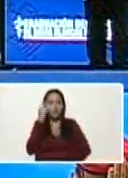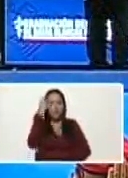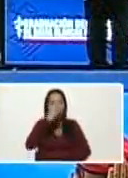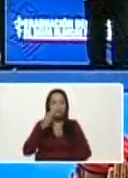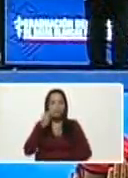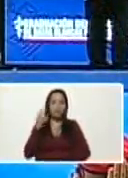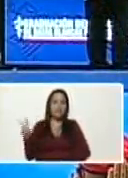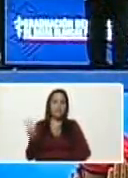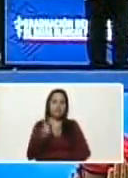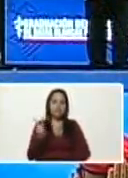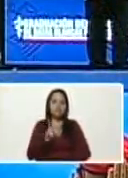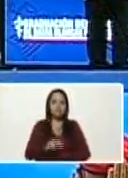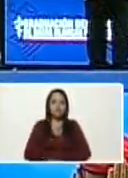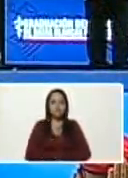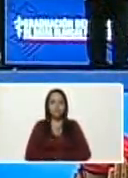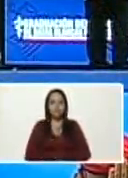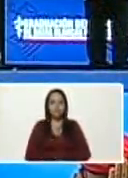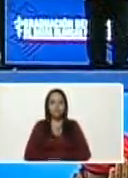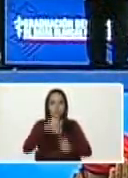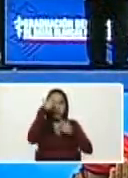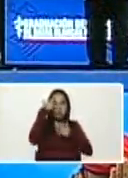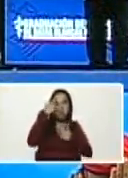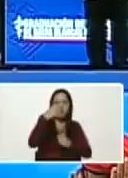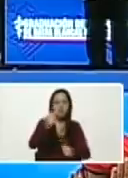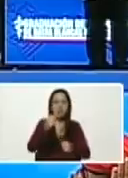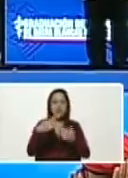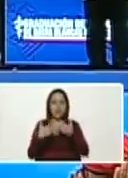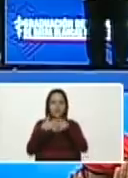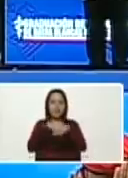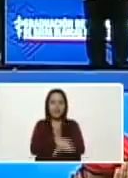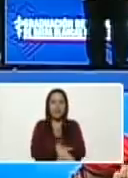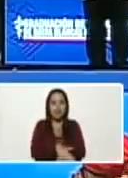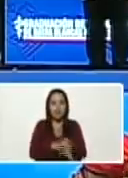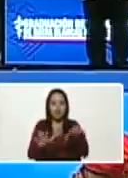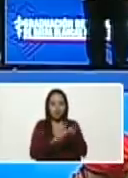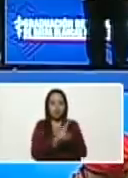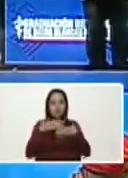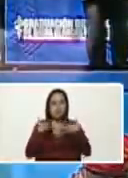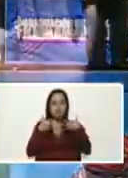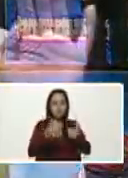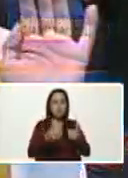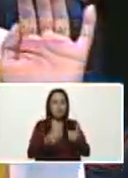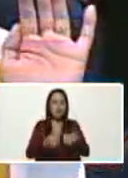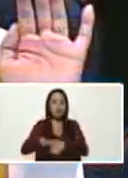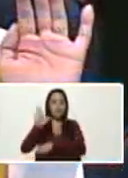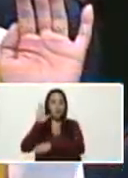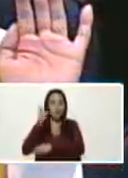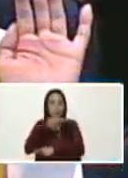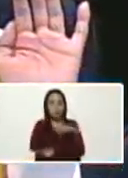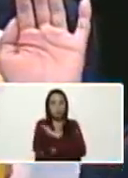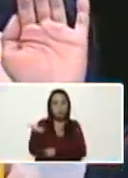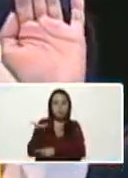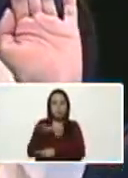venezolana como profesionales integrales de la salud. Juran ustedes